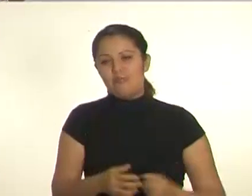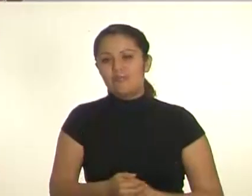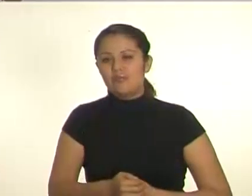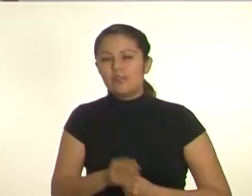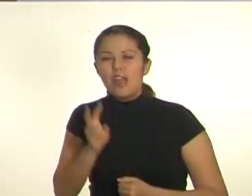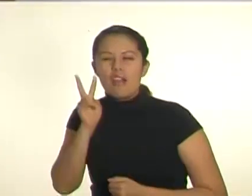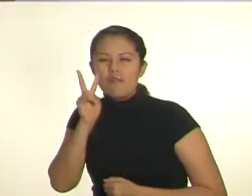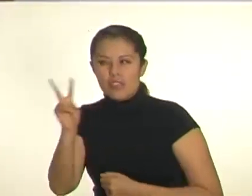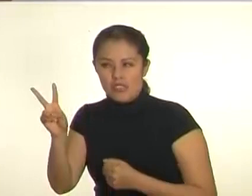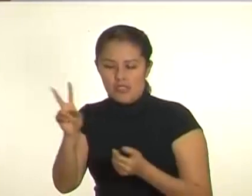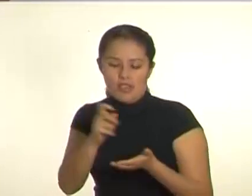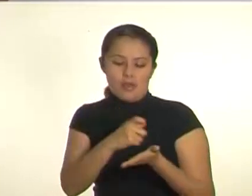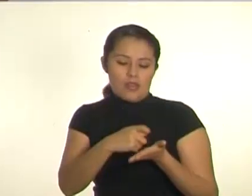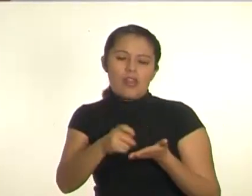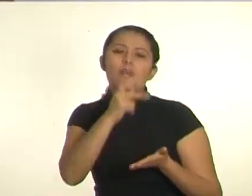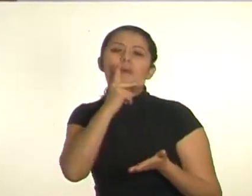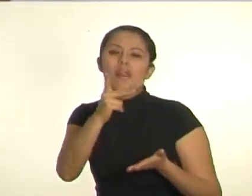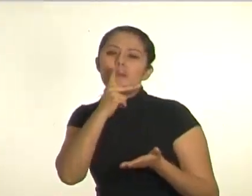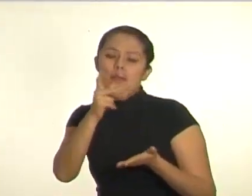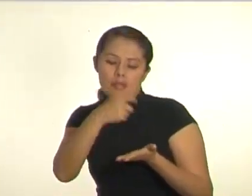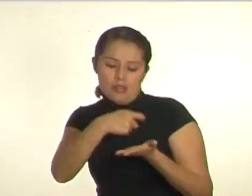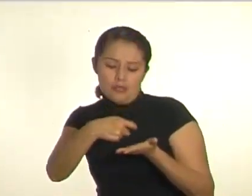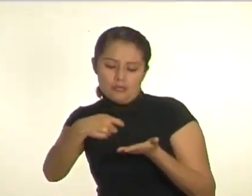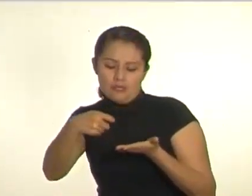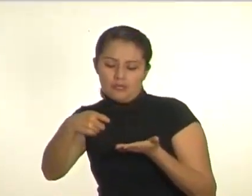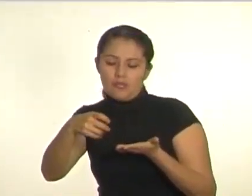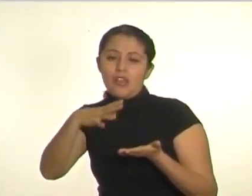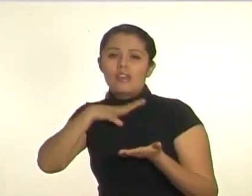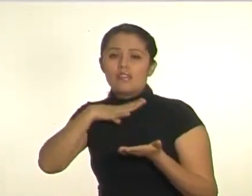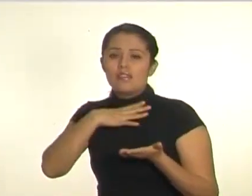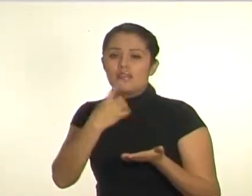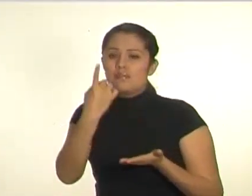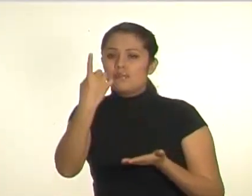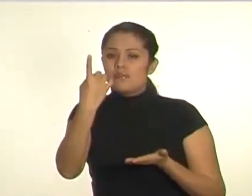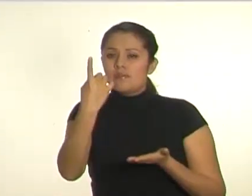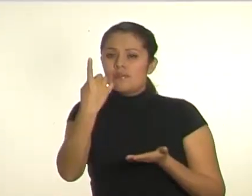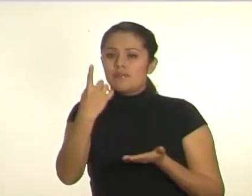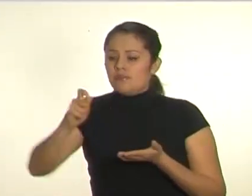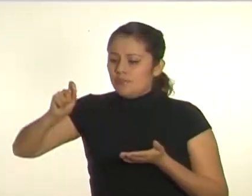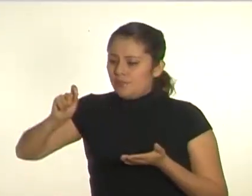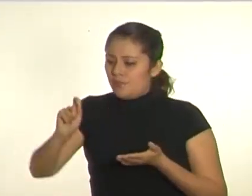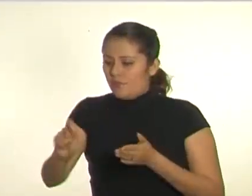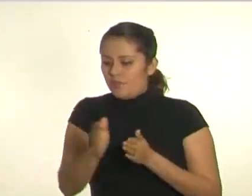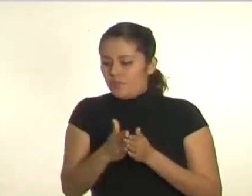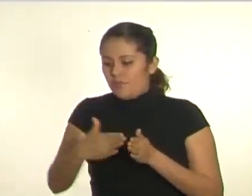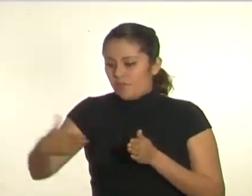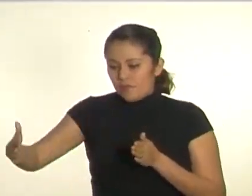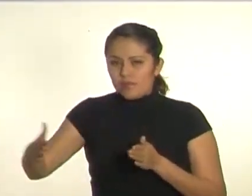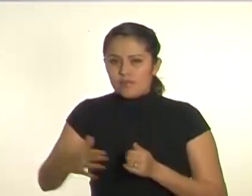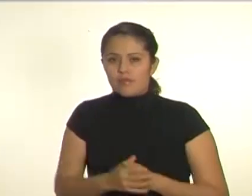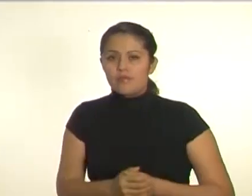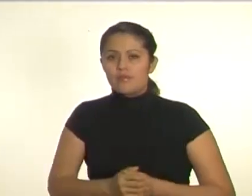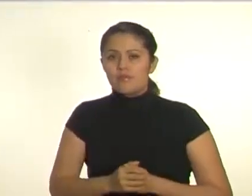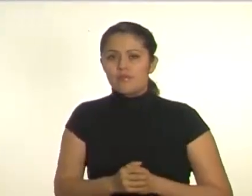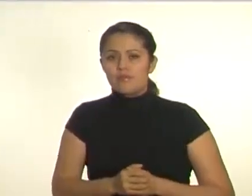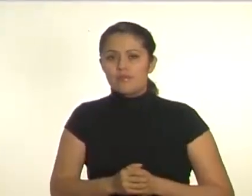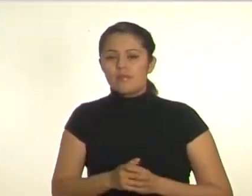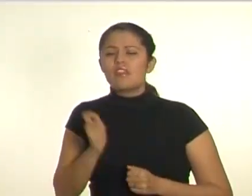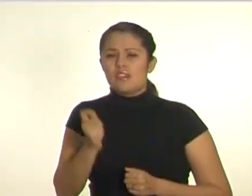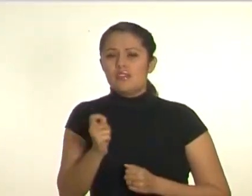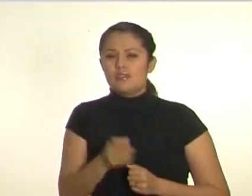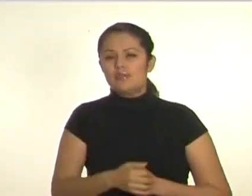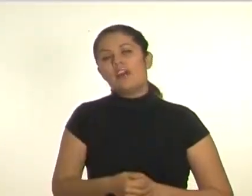también dentro del mismo texto tenemos un punto y seguido. Este nos